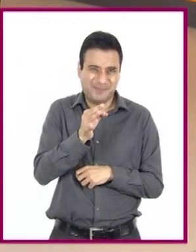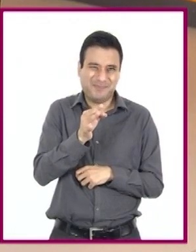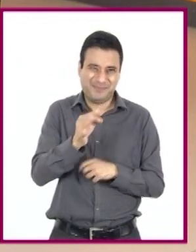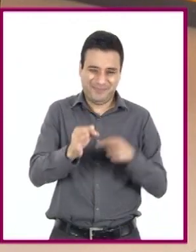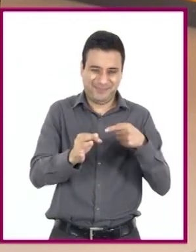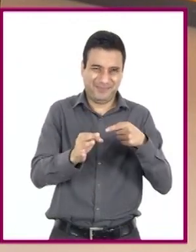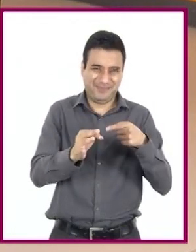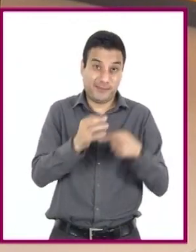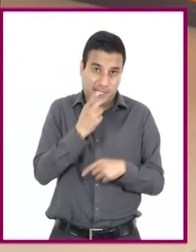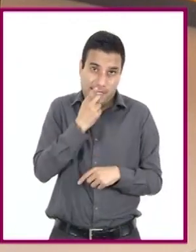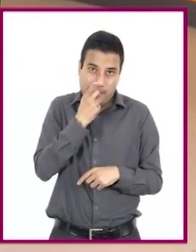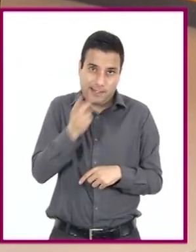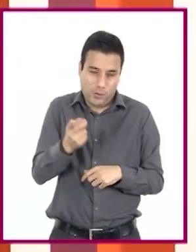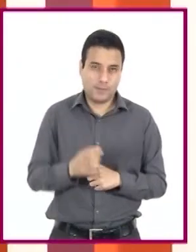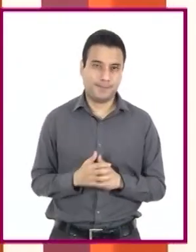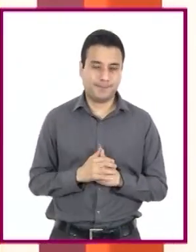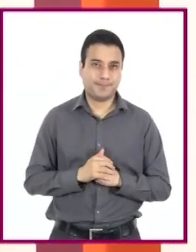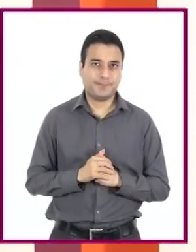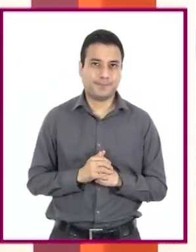o células.